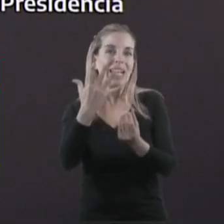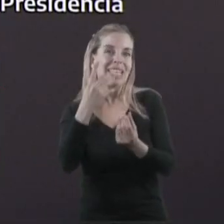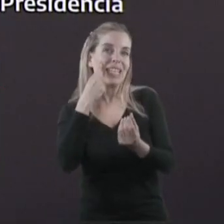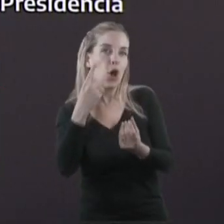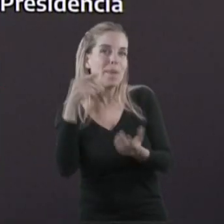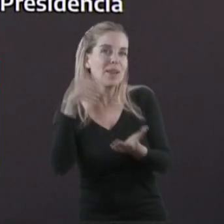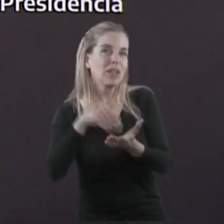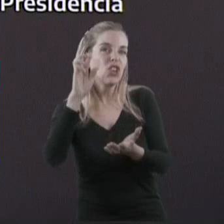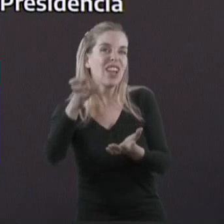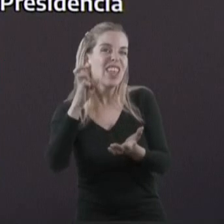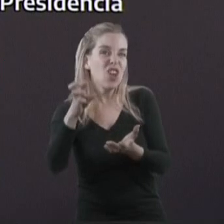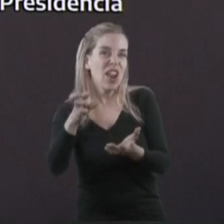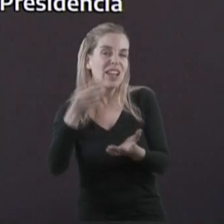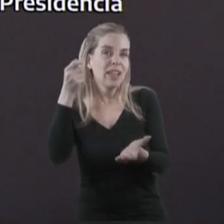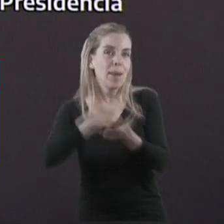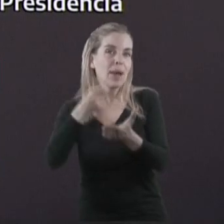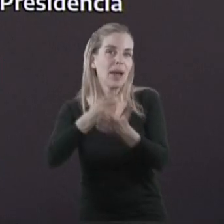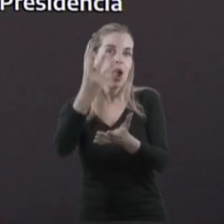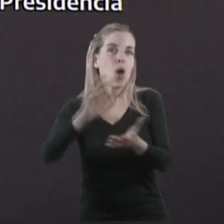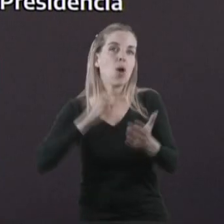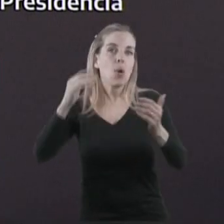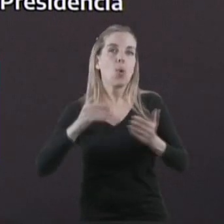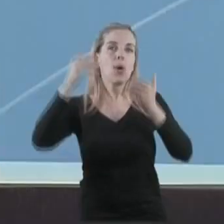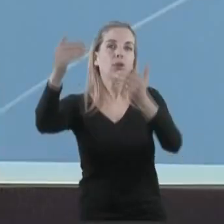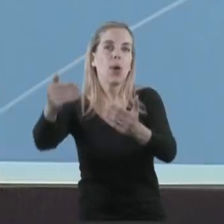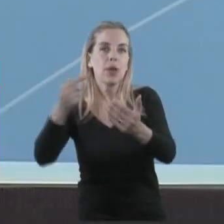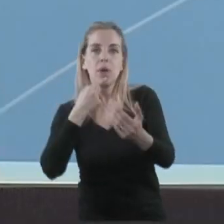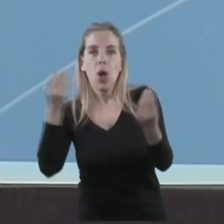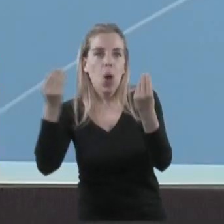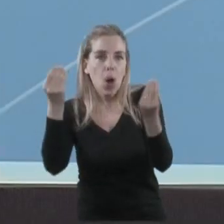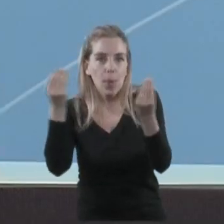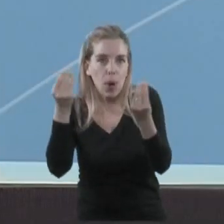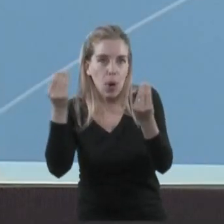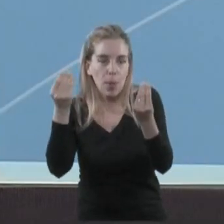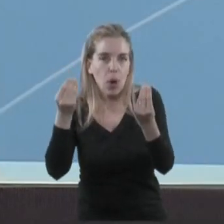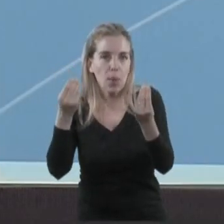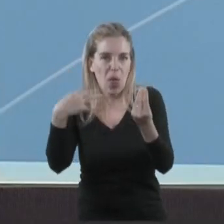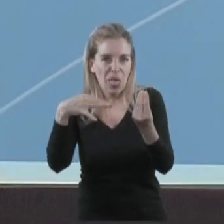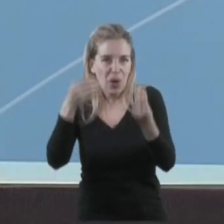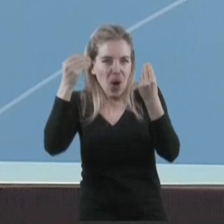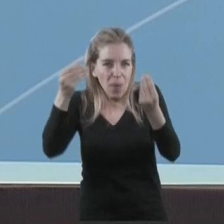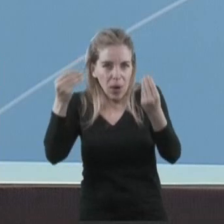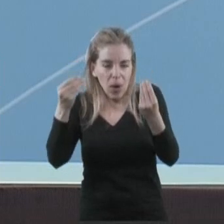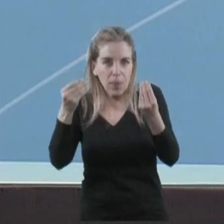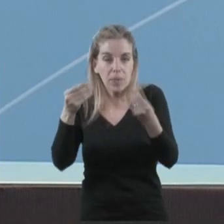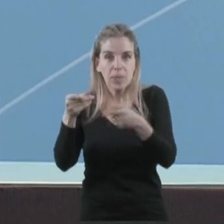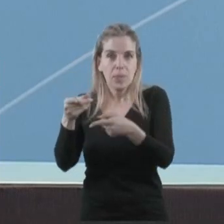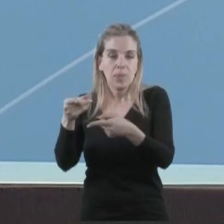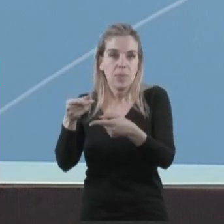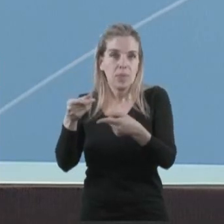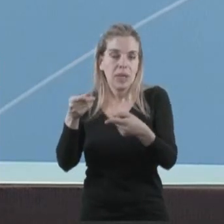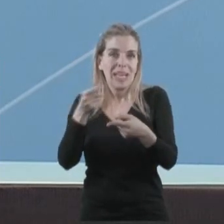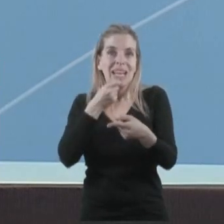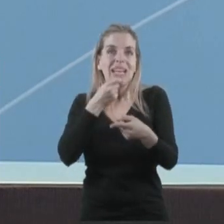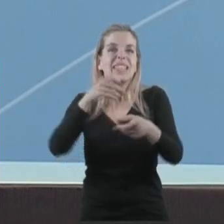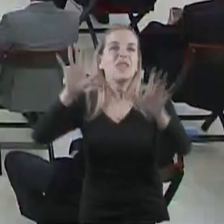de 4 años, ¿qué tendríamos que hacer? ¿Saben lo que eso significaría? Que en vez de